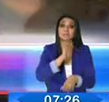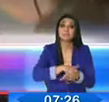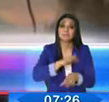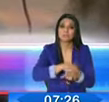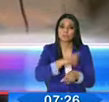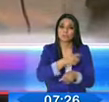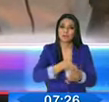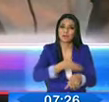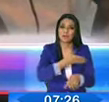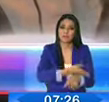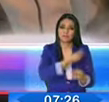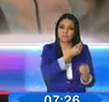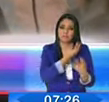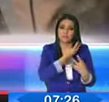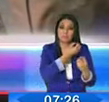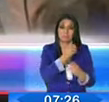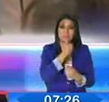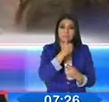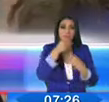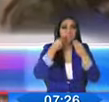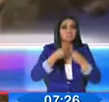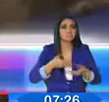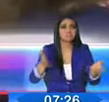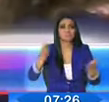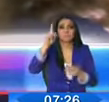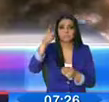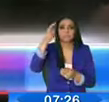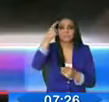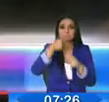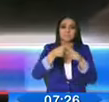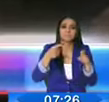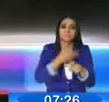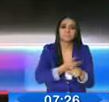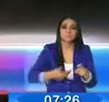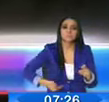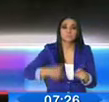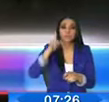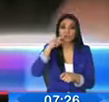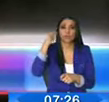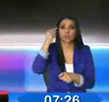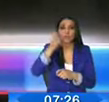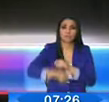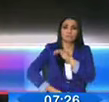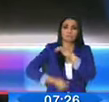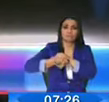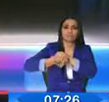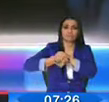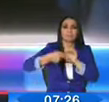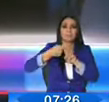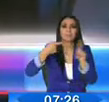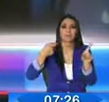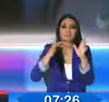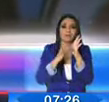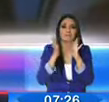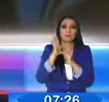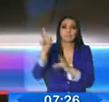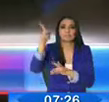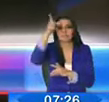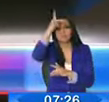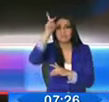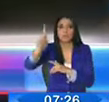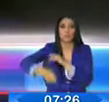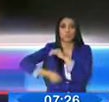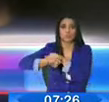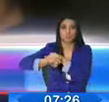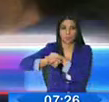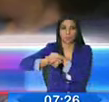revelar información reservada del gobierno del expresidente rafael correa y estuvo refugiado desde el mes de abril en perú hasta los exteriores